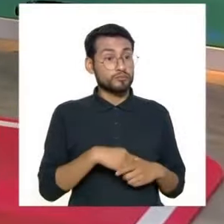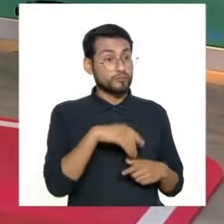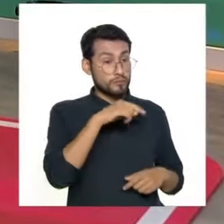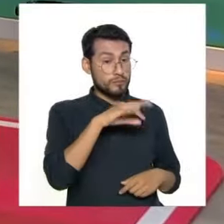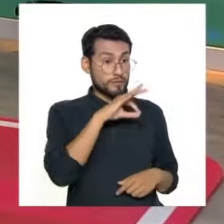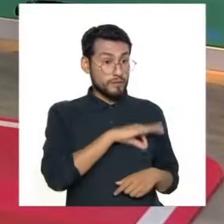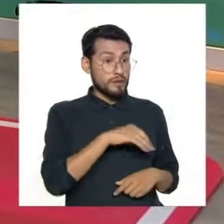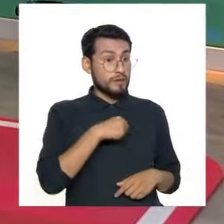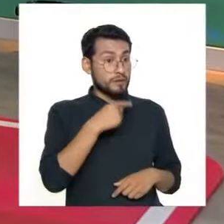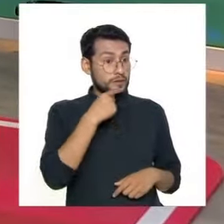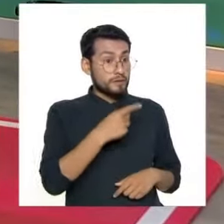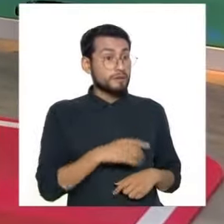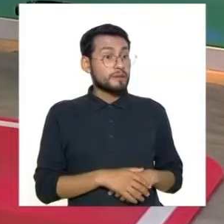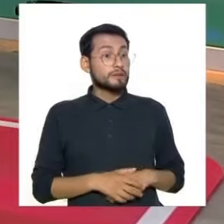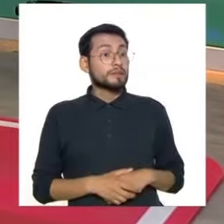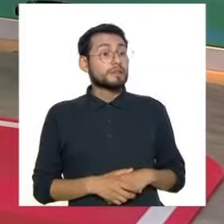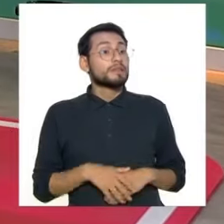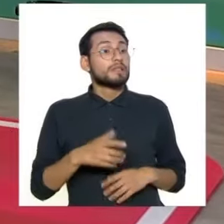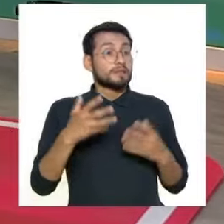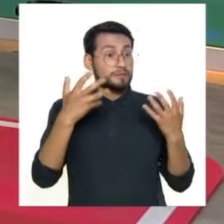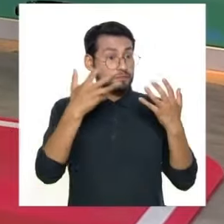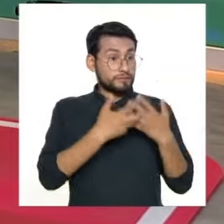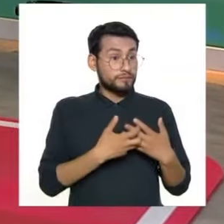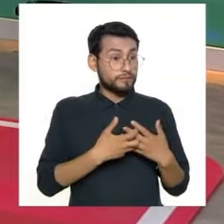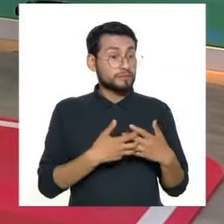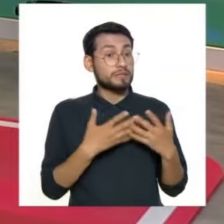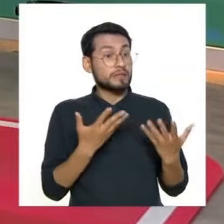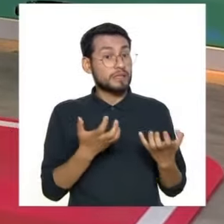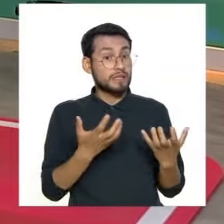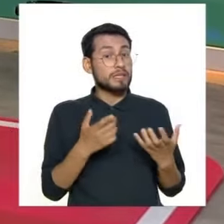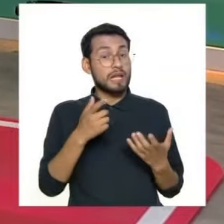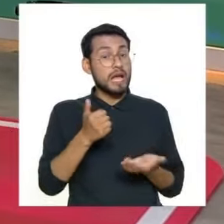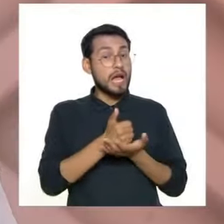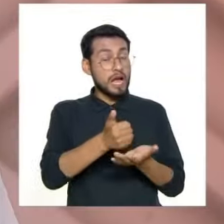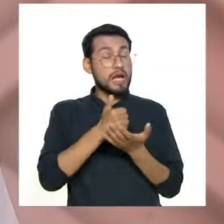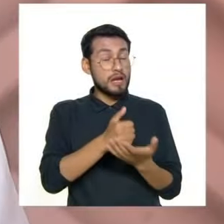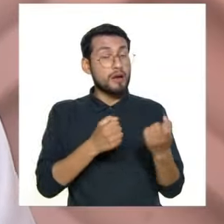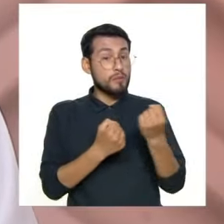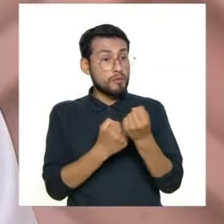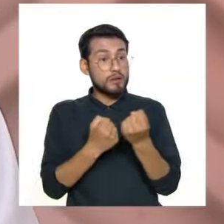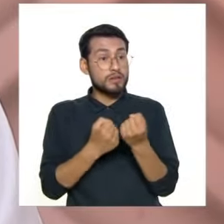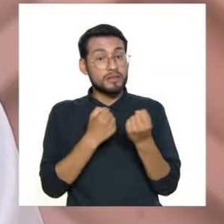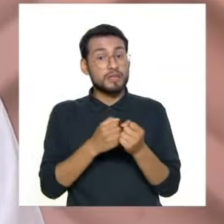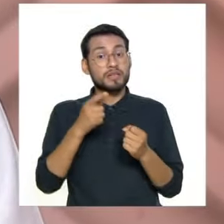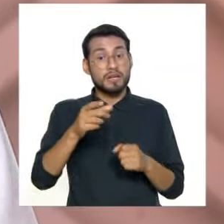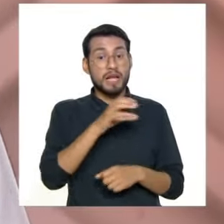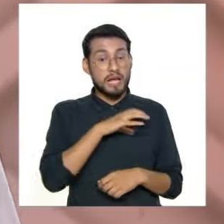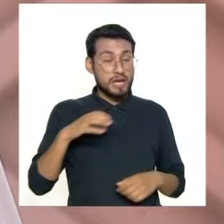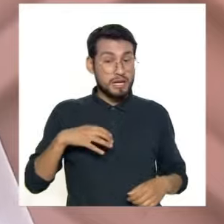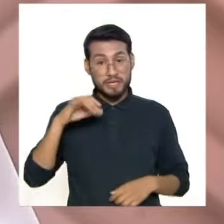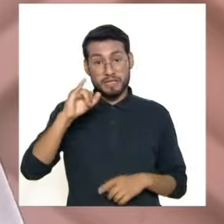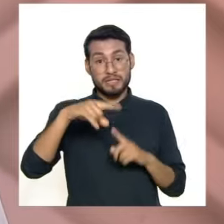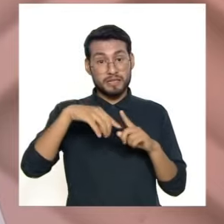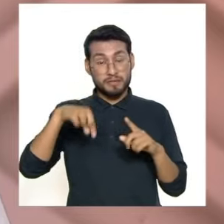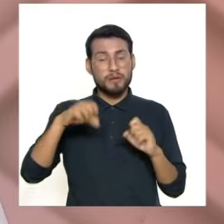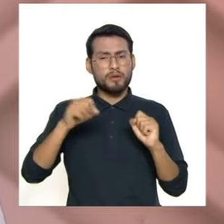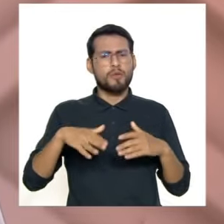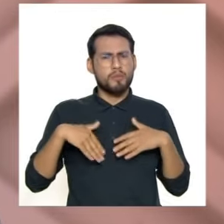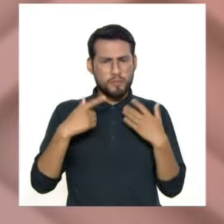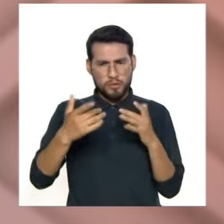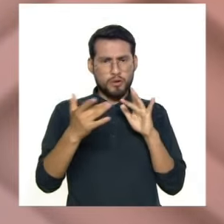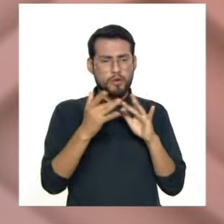aprovecho de mencionar de que si las empresas desean la asistencia el soporte del site pesquero callao del itp nos puedan